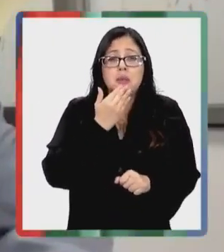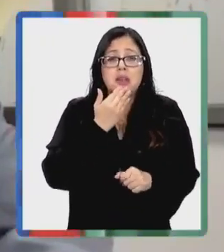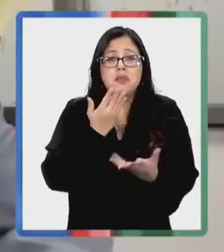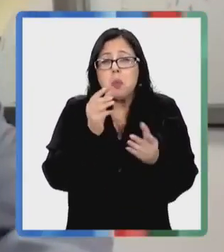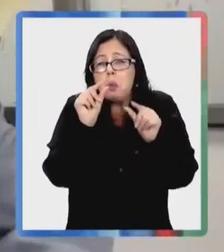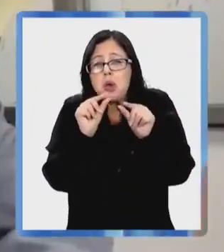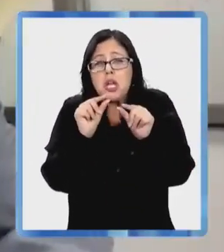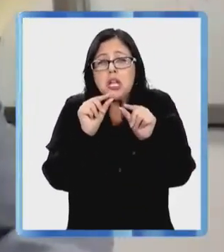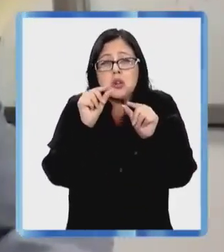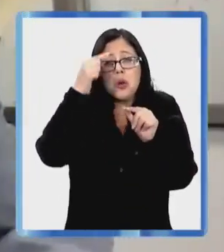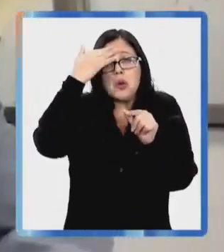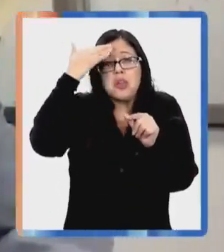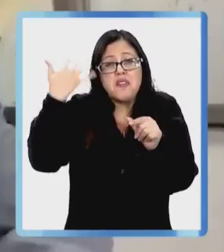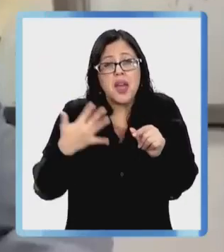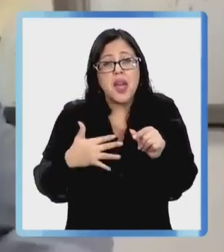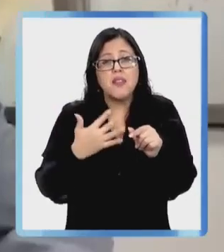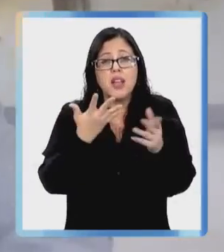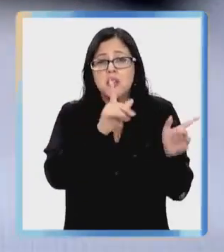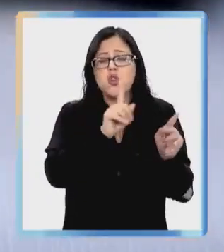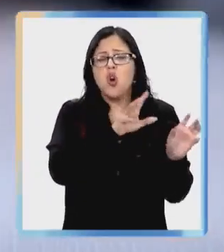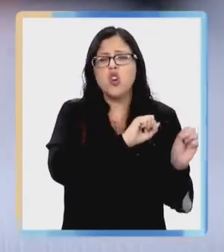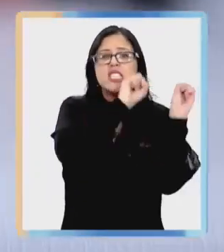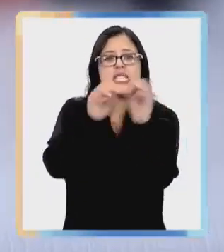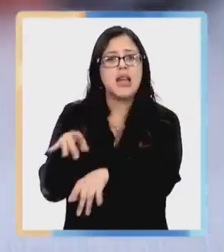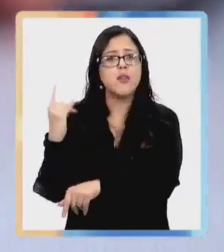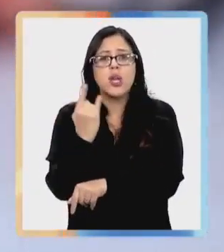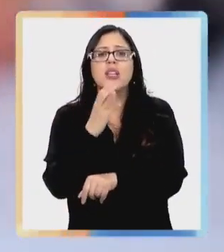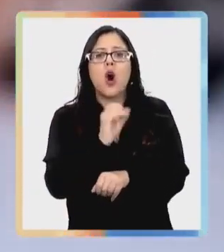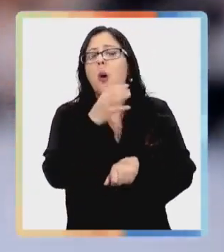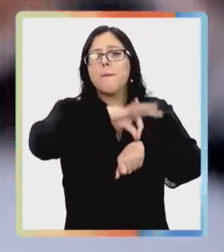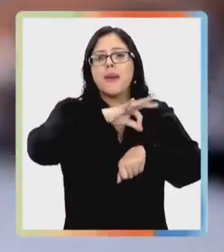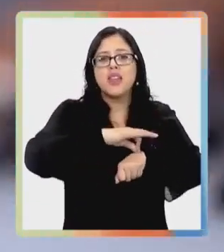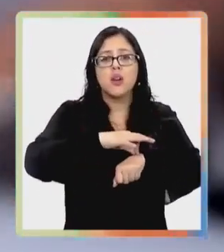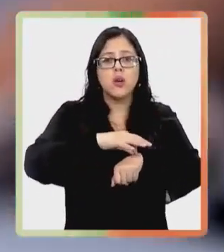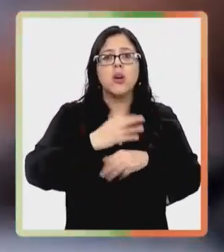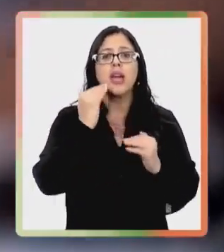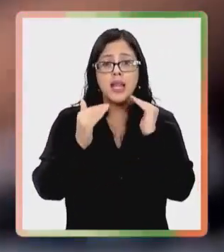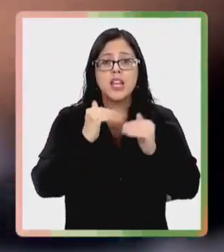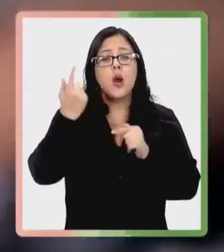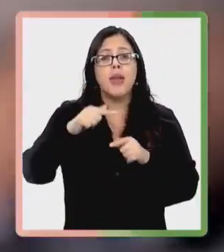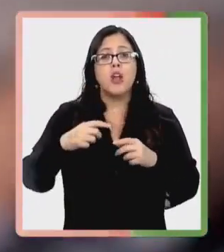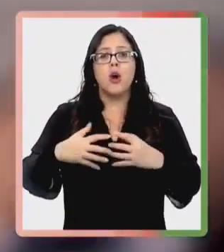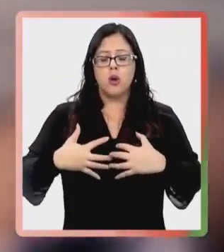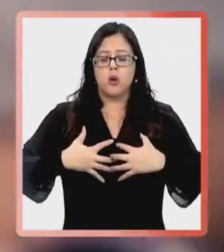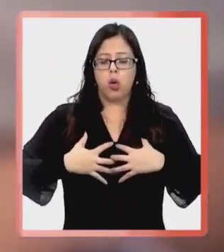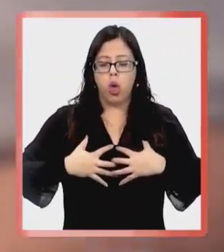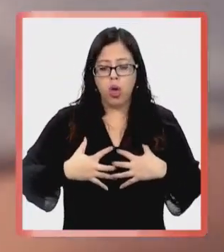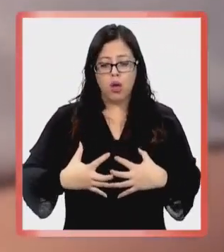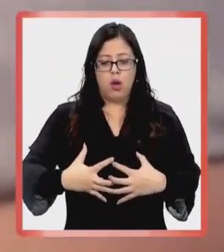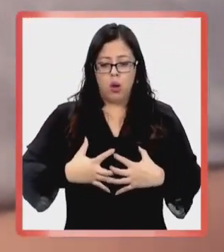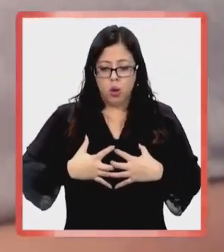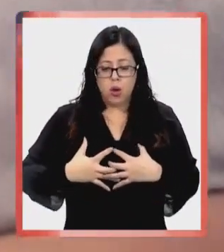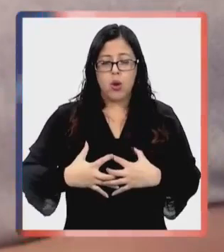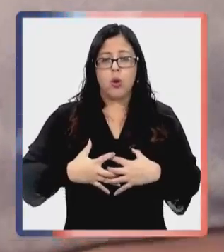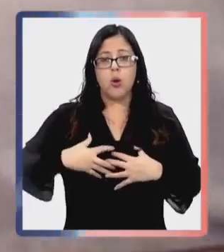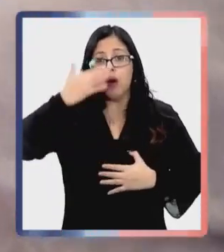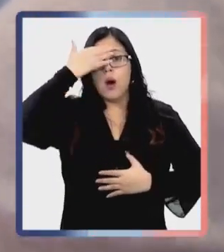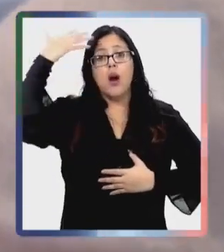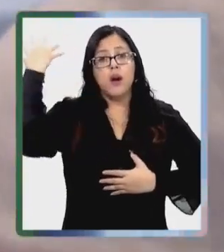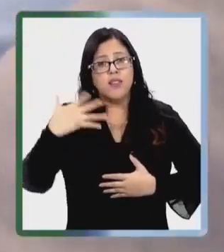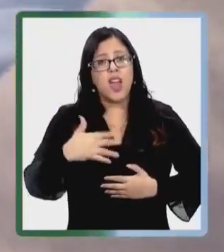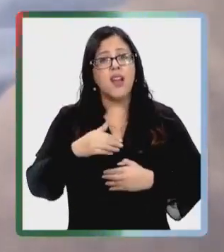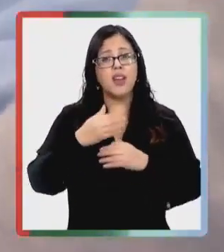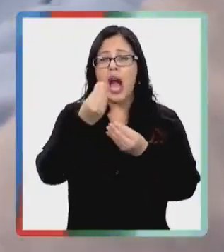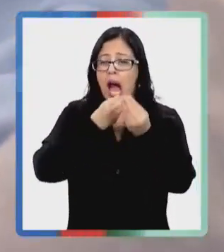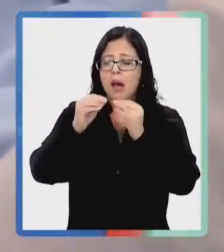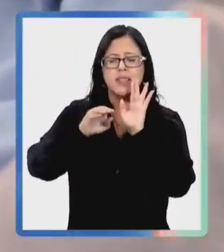lo lleve. Llévelo al consultorio en ese caso o llévelo a un pediatra. Pero si está con retracción, con fiebre alta, con